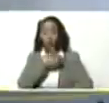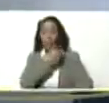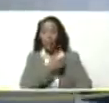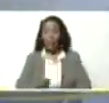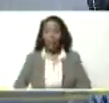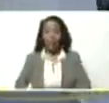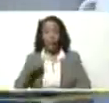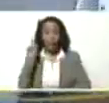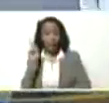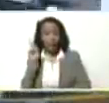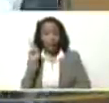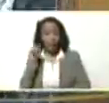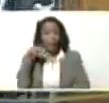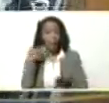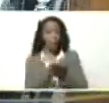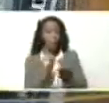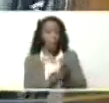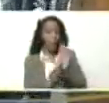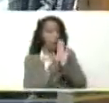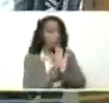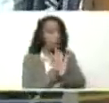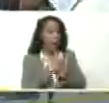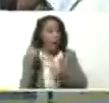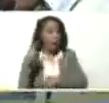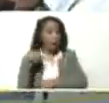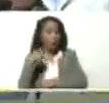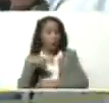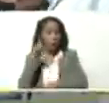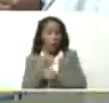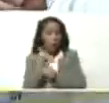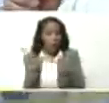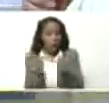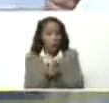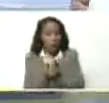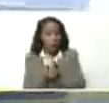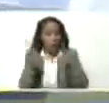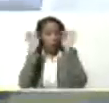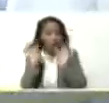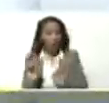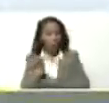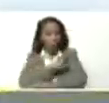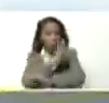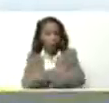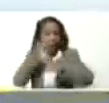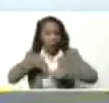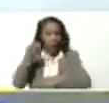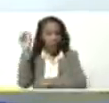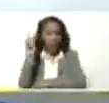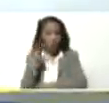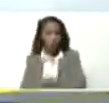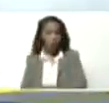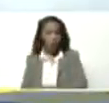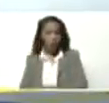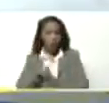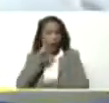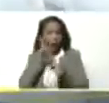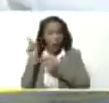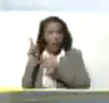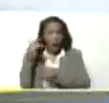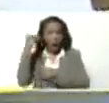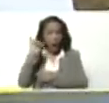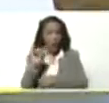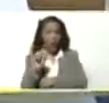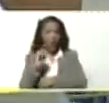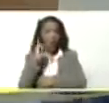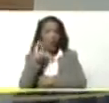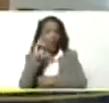las muestras. Esto es solamente una pequeña muestra de la gran potencialidad que aquí tiene Venezuela. Está, fíjate, por allá tenemos el stand de Indonesia